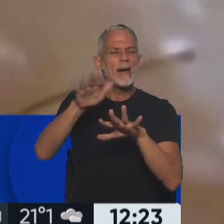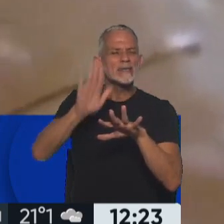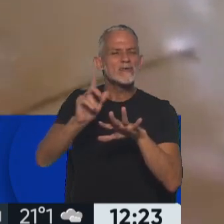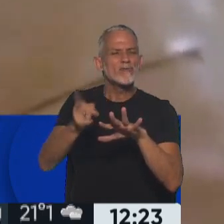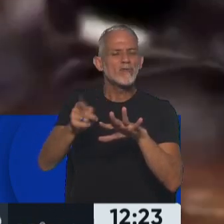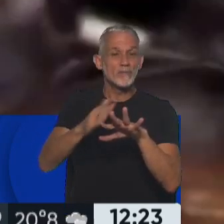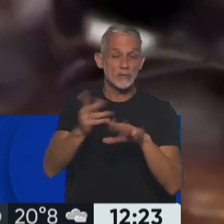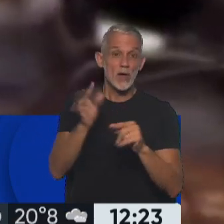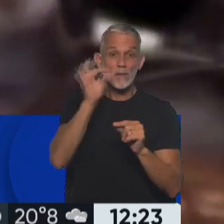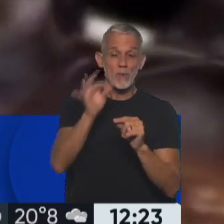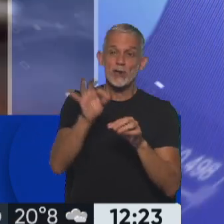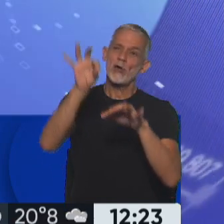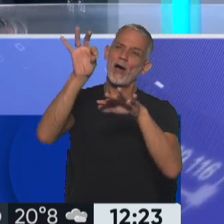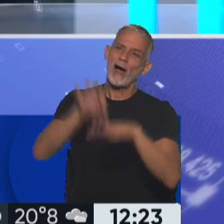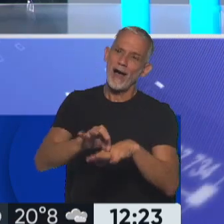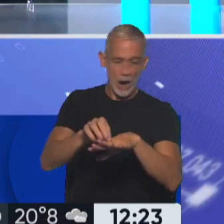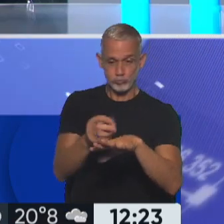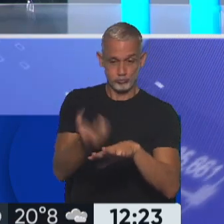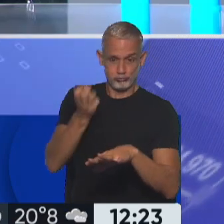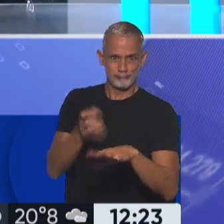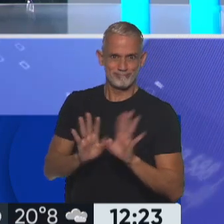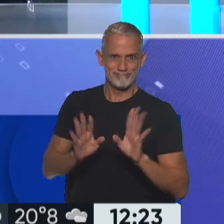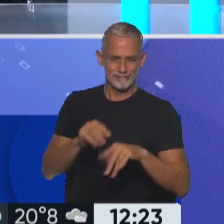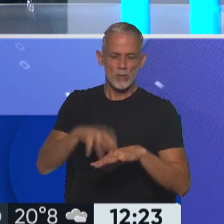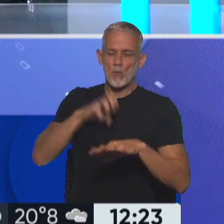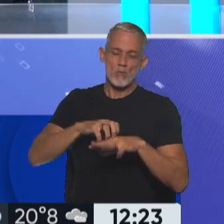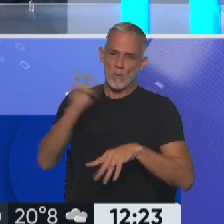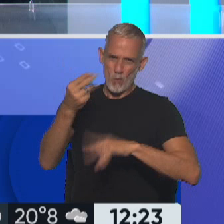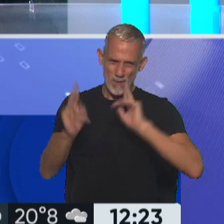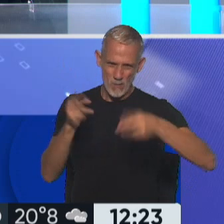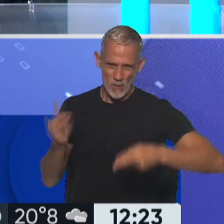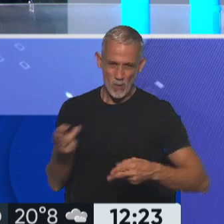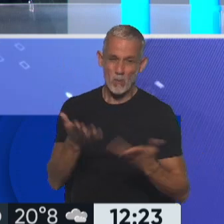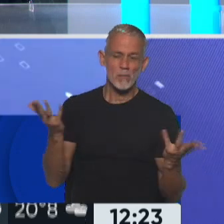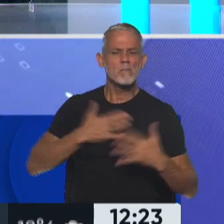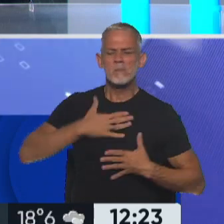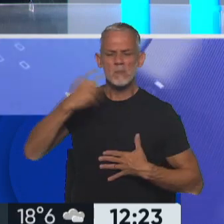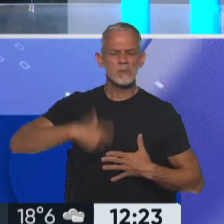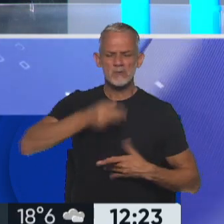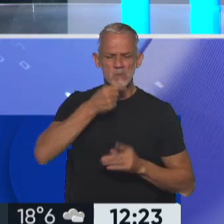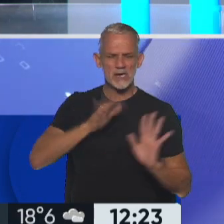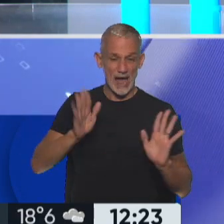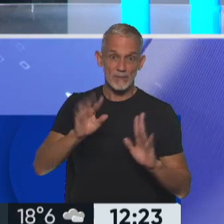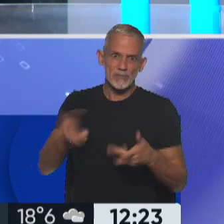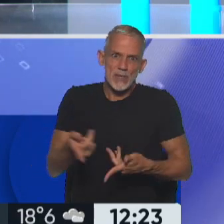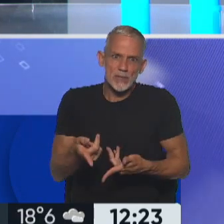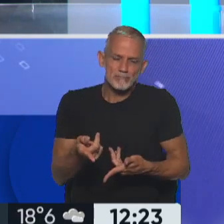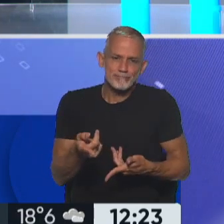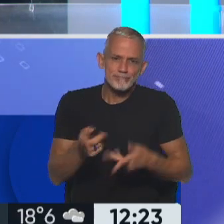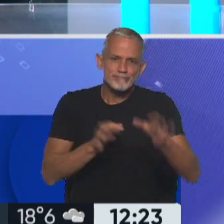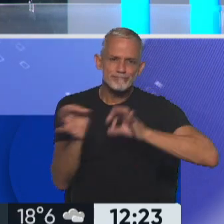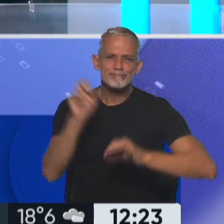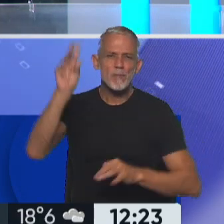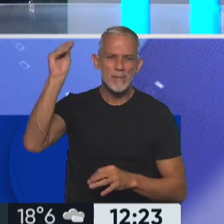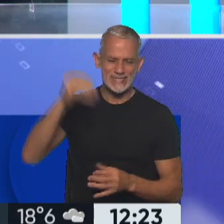vez que el mosquito se pega a esa superficie, se intoxica y se muere. Y son inocuos para el ser humano. Eso es también una estrategia que se está usando